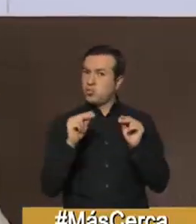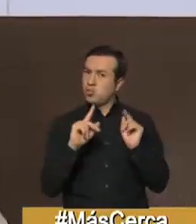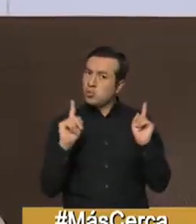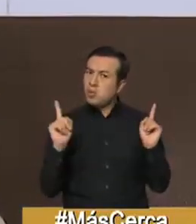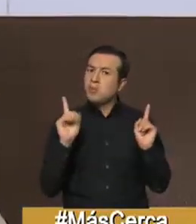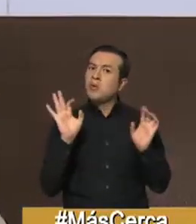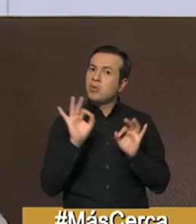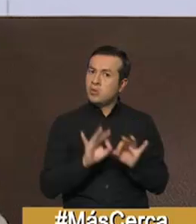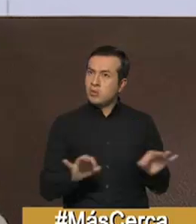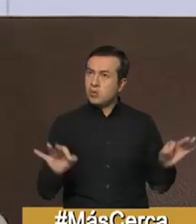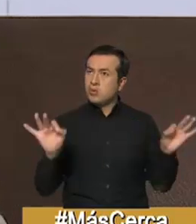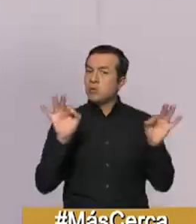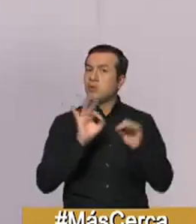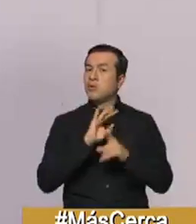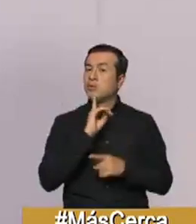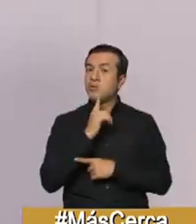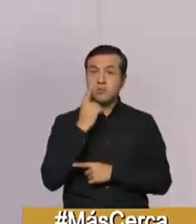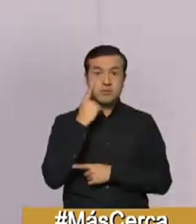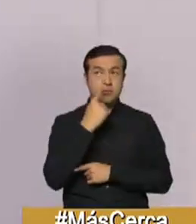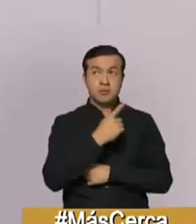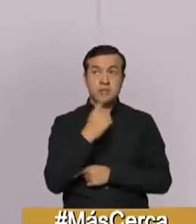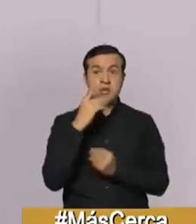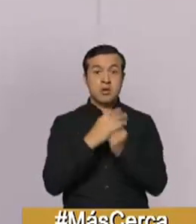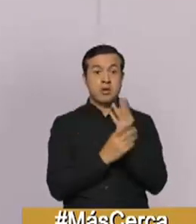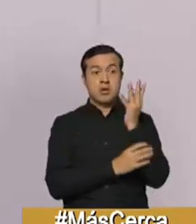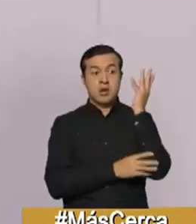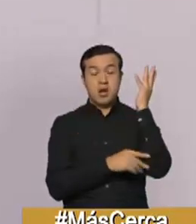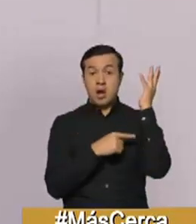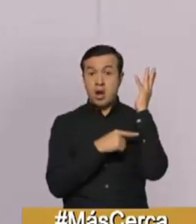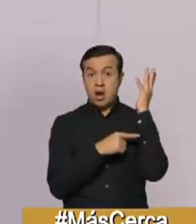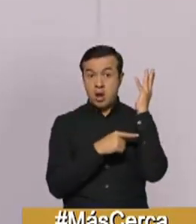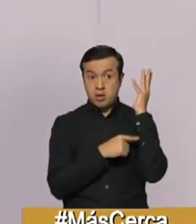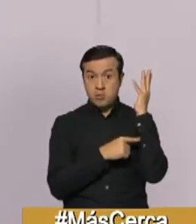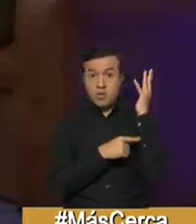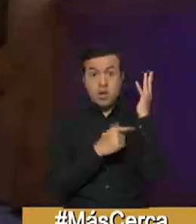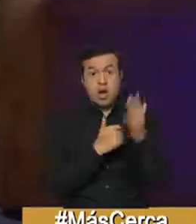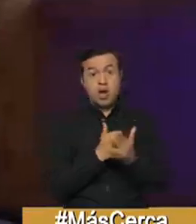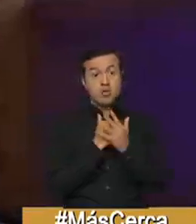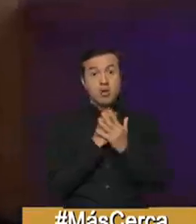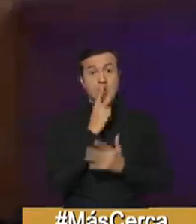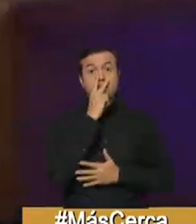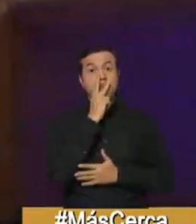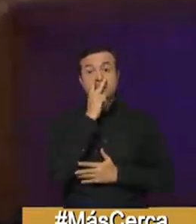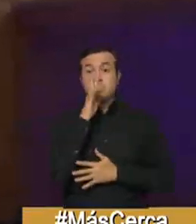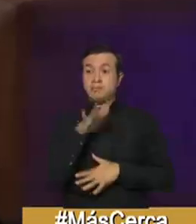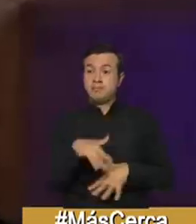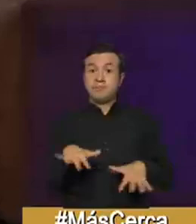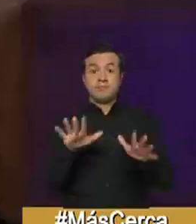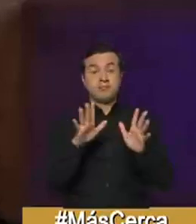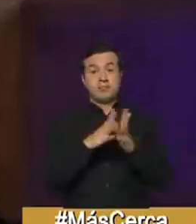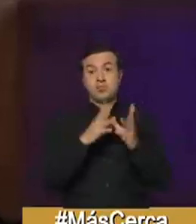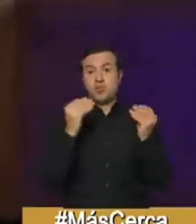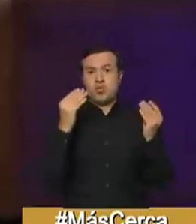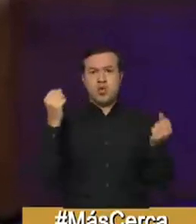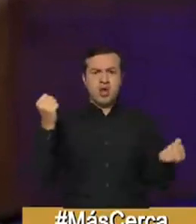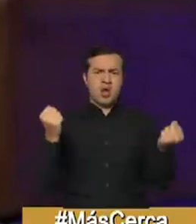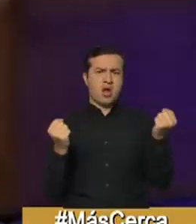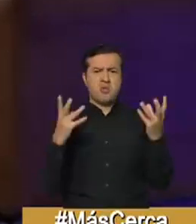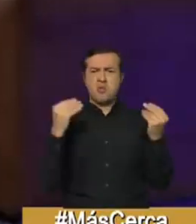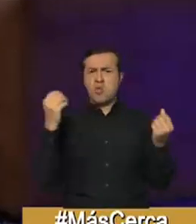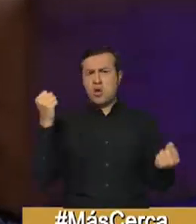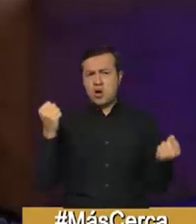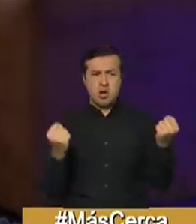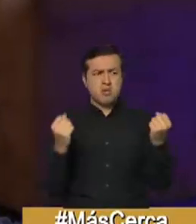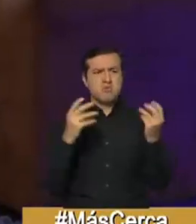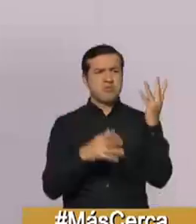maneras es muy importante. Pero hablamos que también los árboles son pulmones de la ciudad, ¿no? Ante un crecimiento vehicular gigantesco